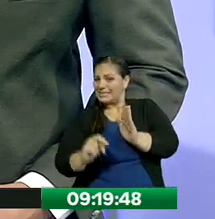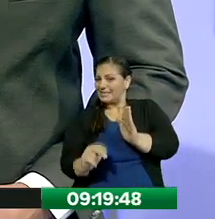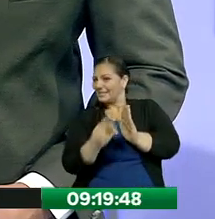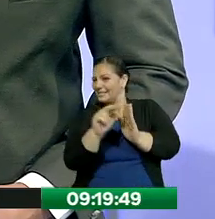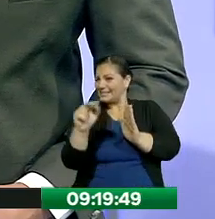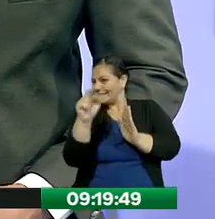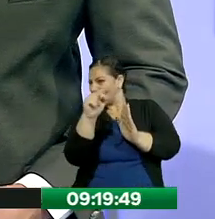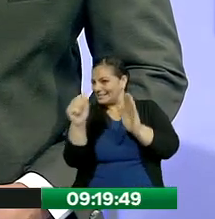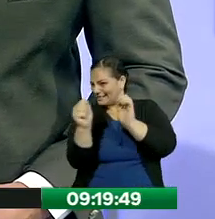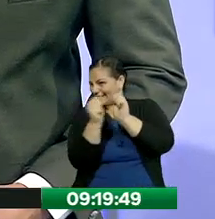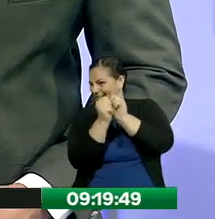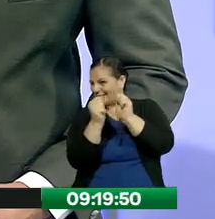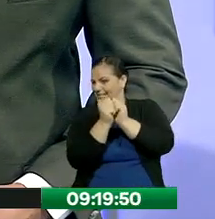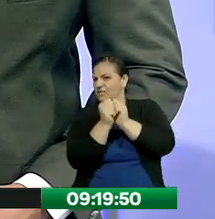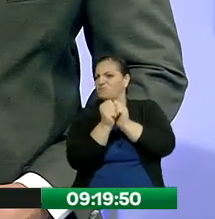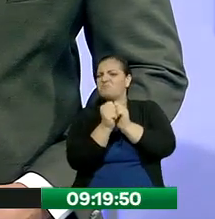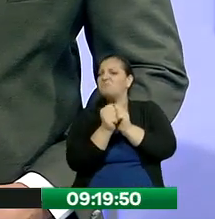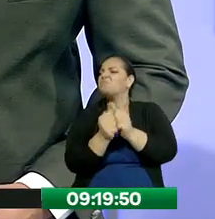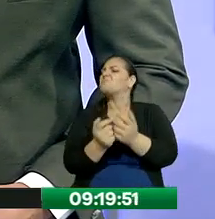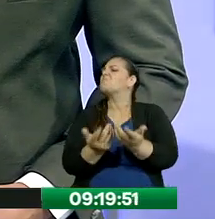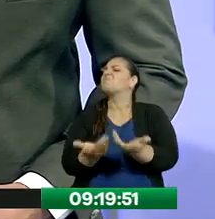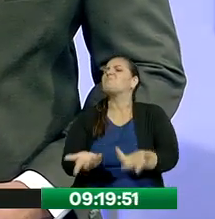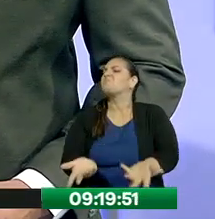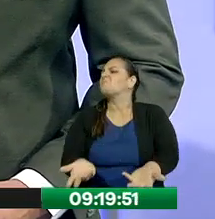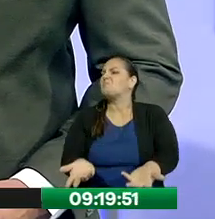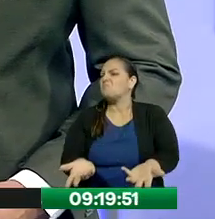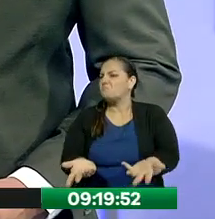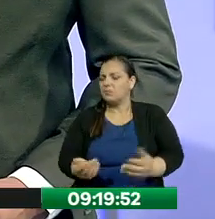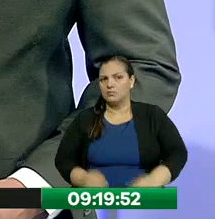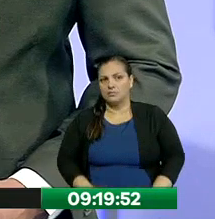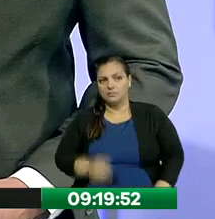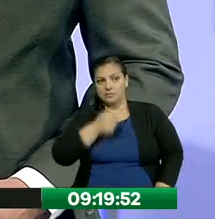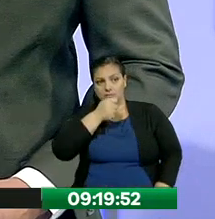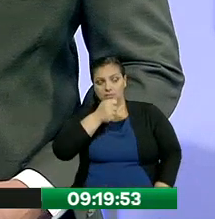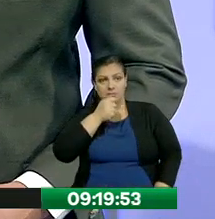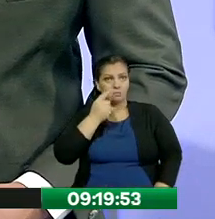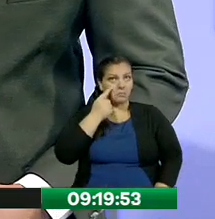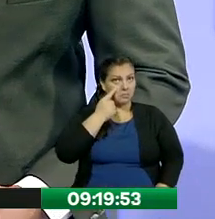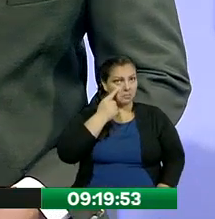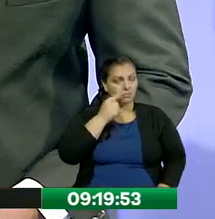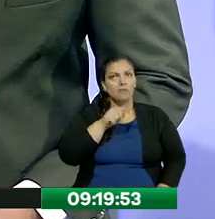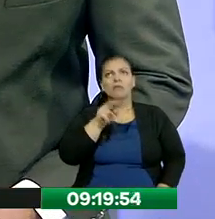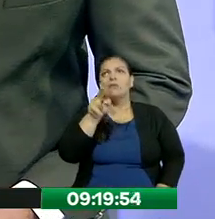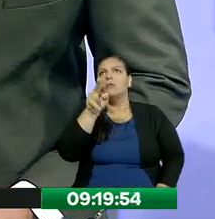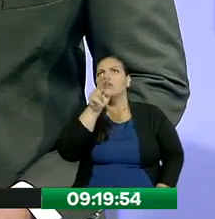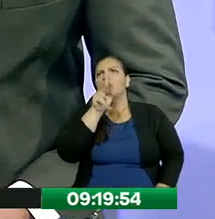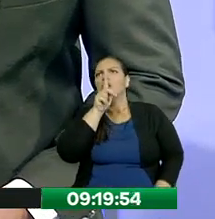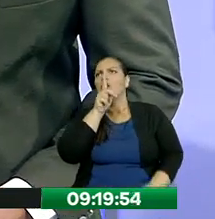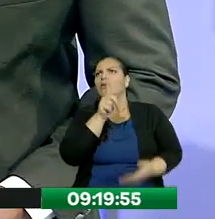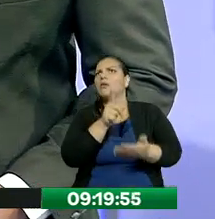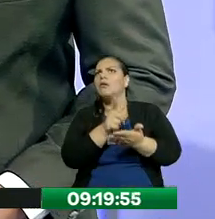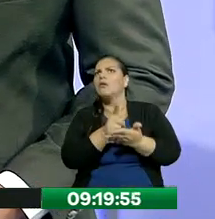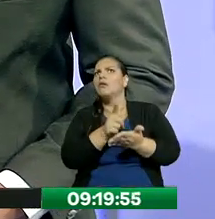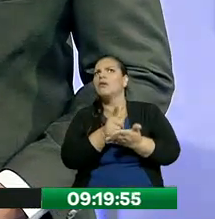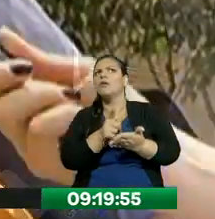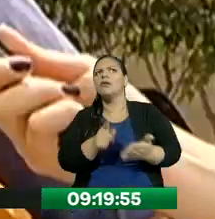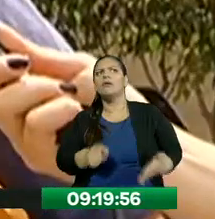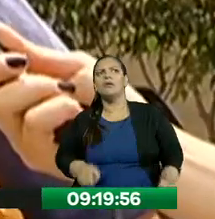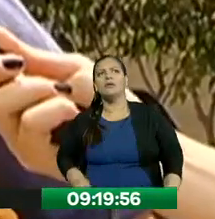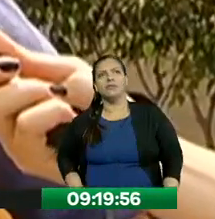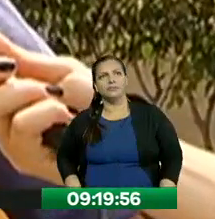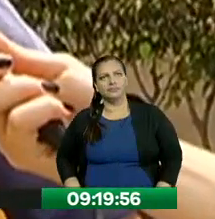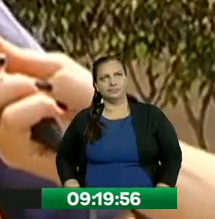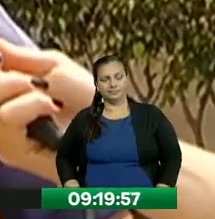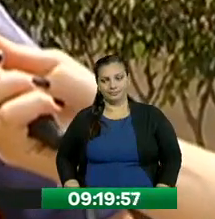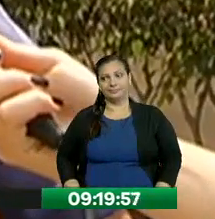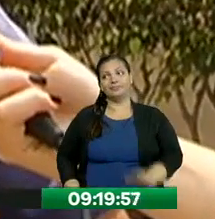sido construidas adecuadamente. Nuestro equipo periodístico verificó falencias en las estructuras. Veamos. Cada